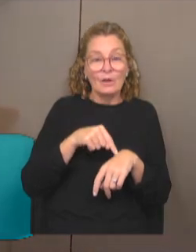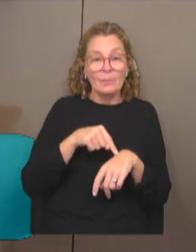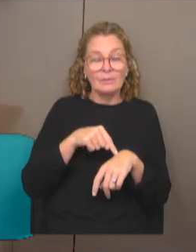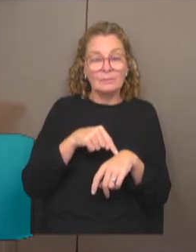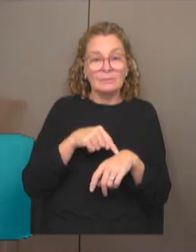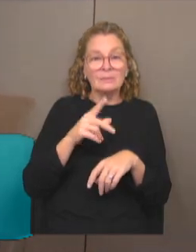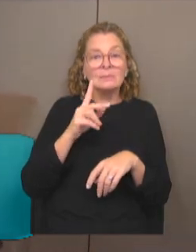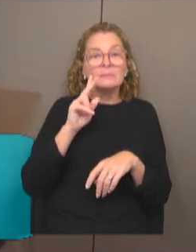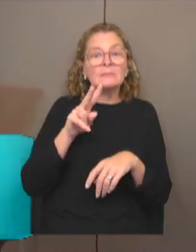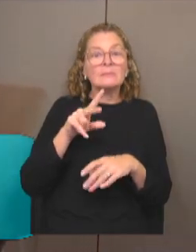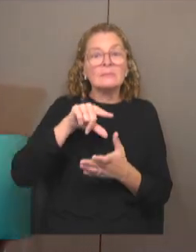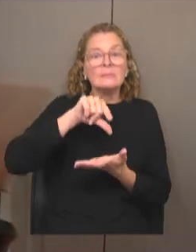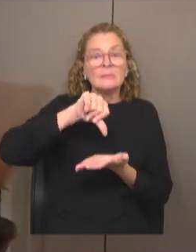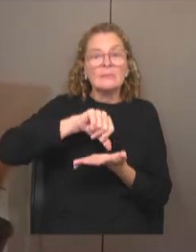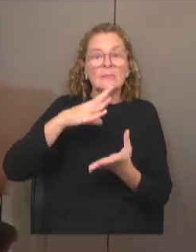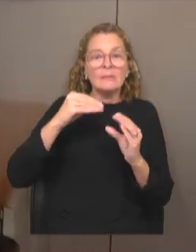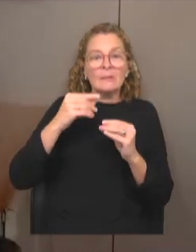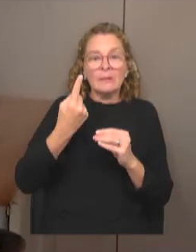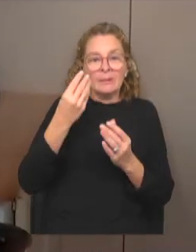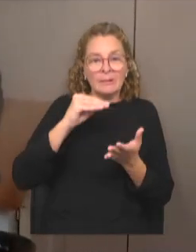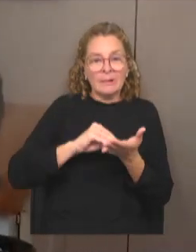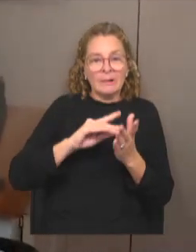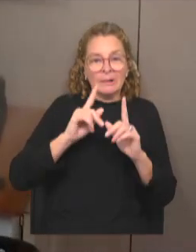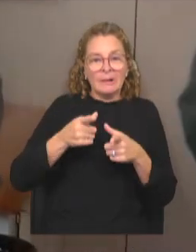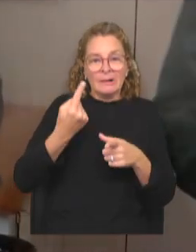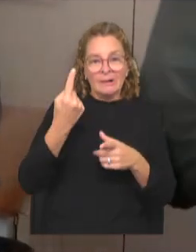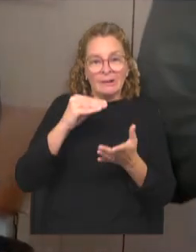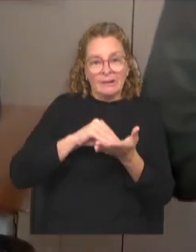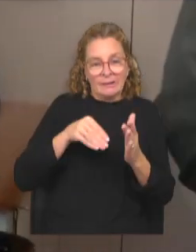a ver en qué anda la ciudad y a hablar de primeras veces también. Esta es la primera vez que nos subimos a una peluquería.